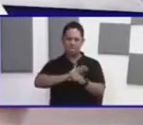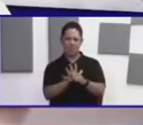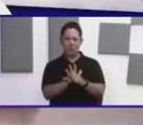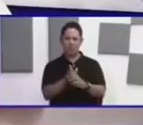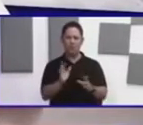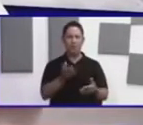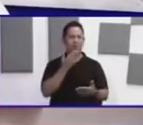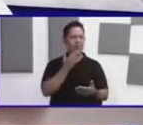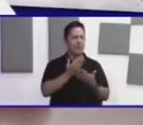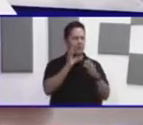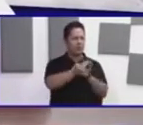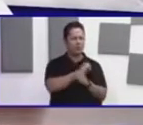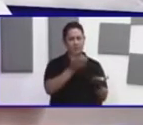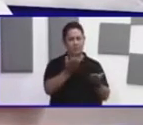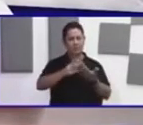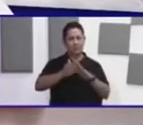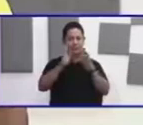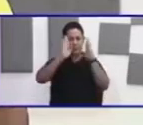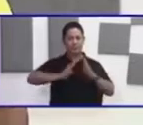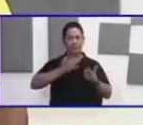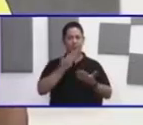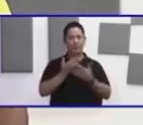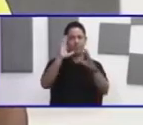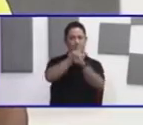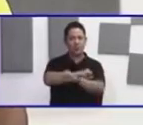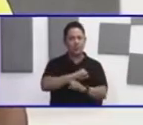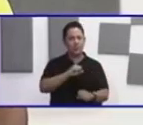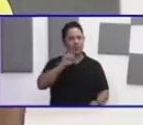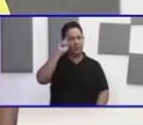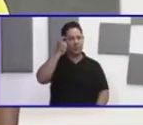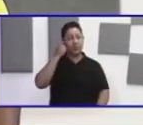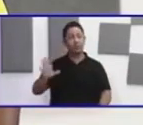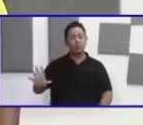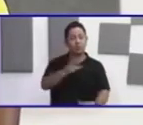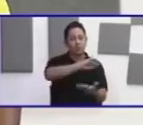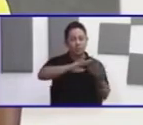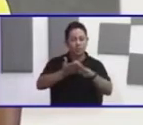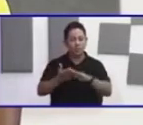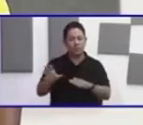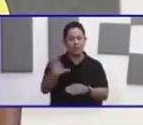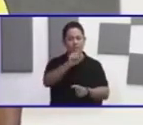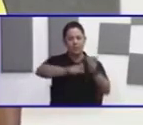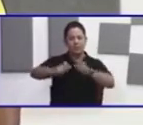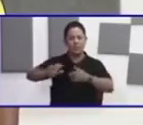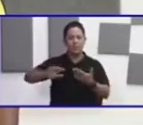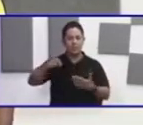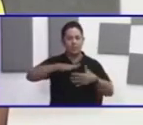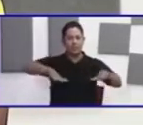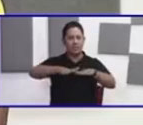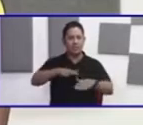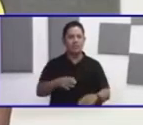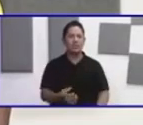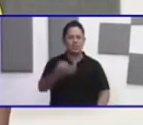Buenas noches, la comunidad te escucha. Buenas noches, señor gobernador, y a toda la comunidad del archipiélago. Efectivamente, nosotros hemos venido